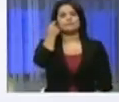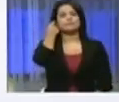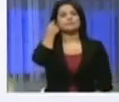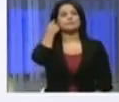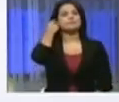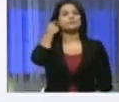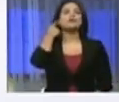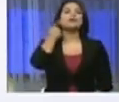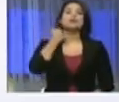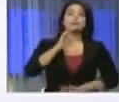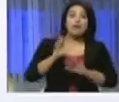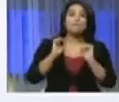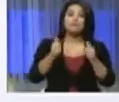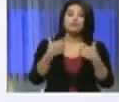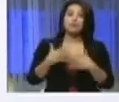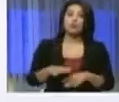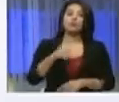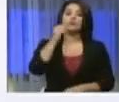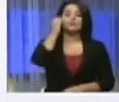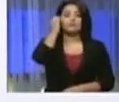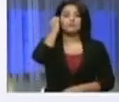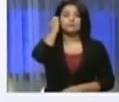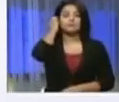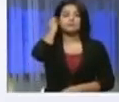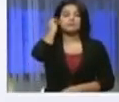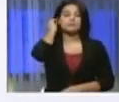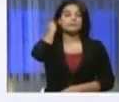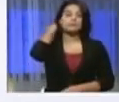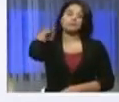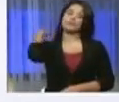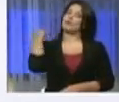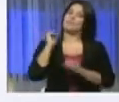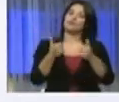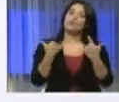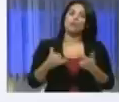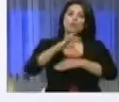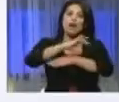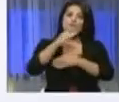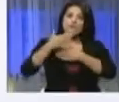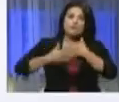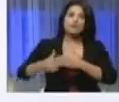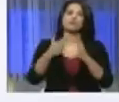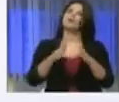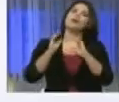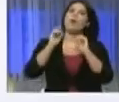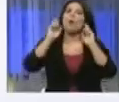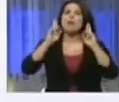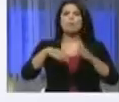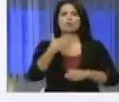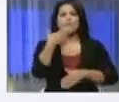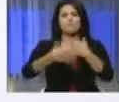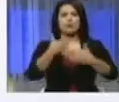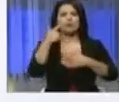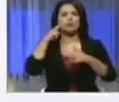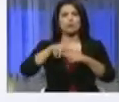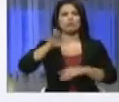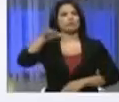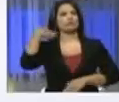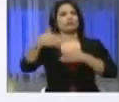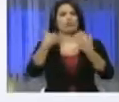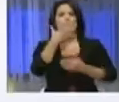que apenas está empezando en una fase que aspiramos sea la mejor fase de cualquier momento que hayamos